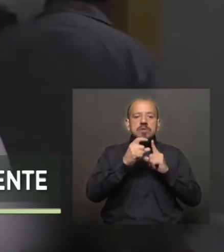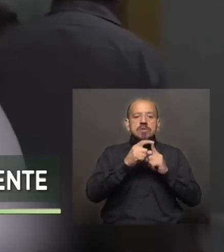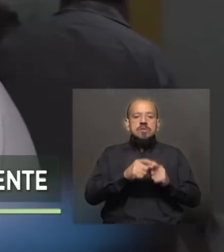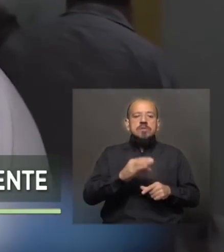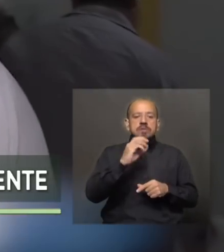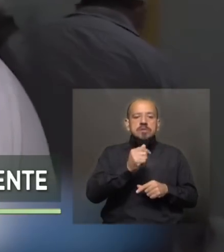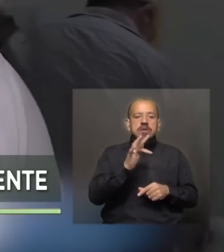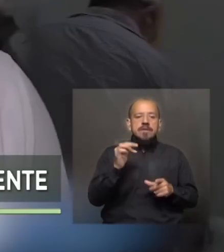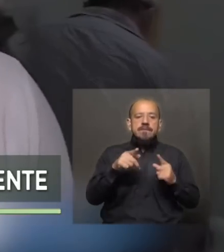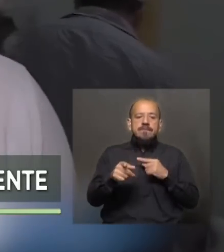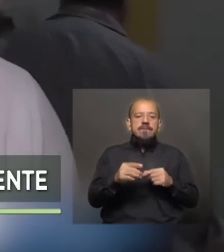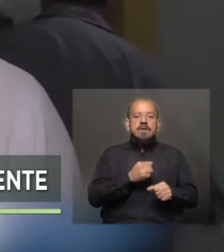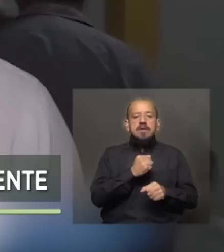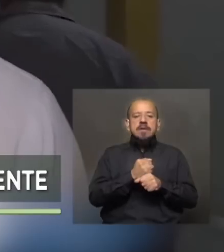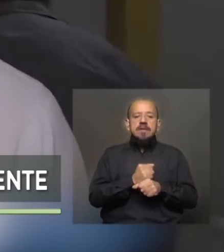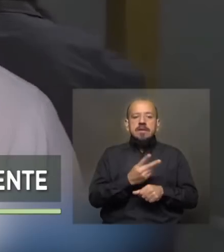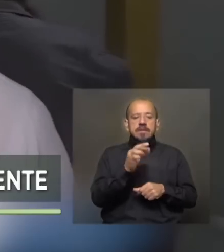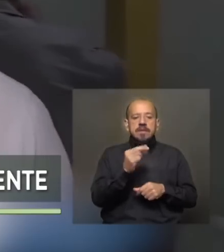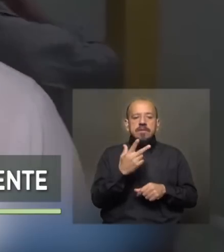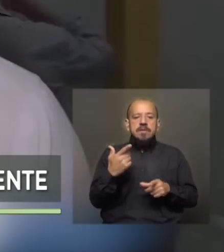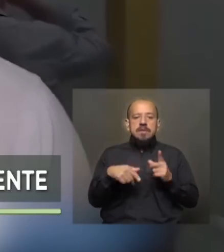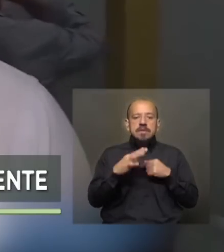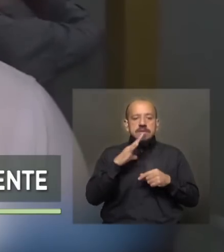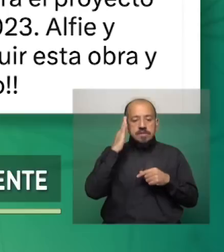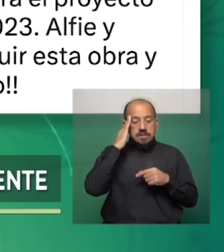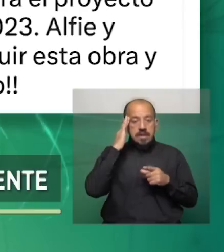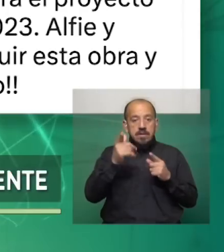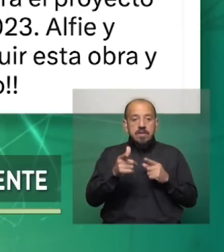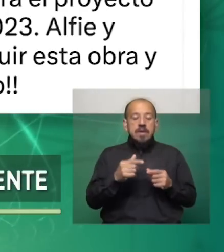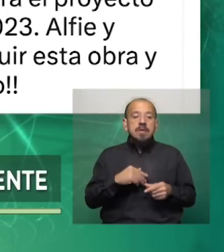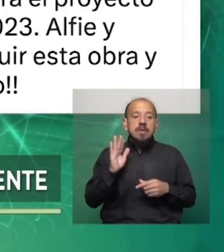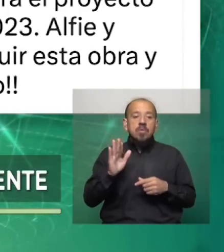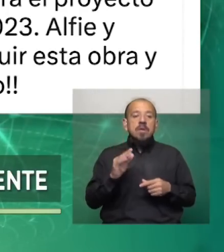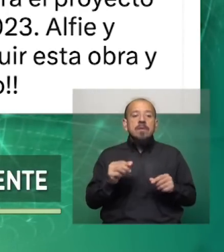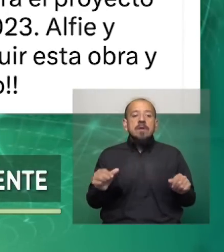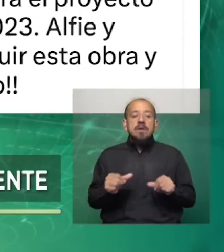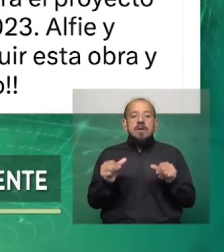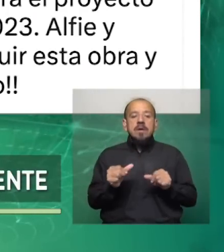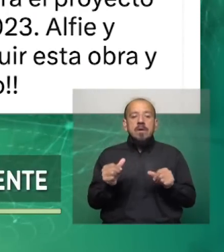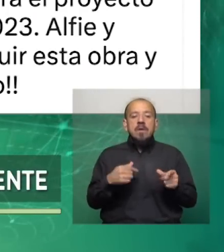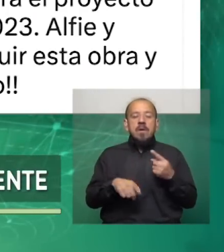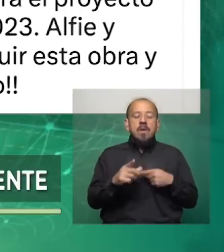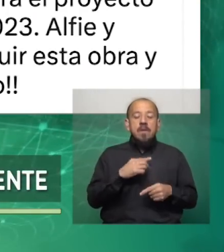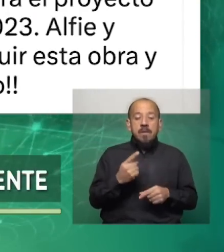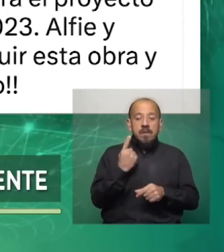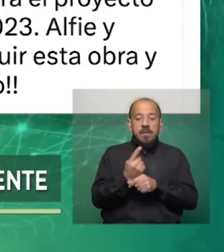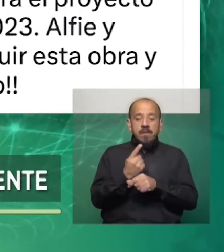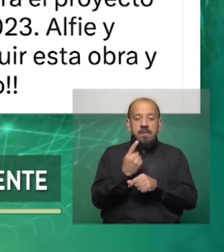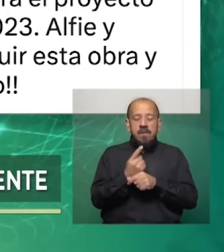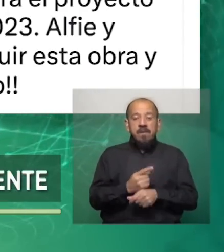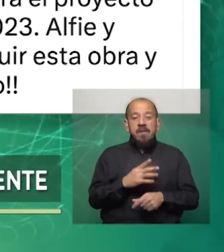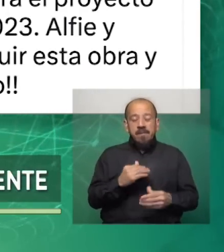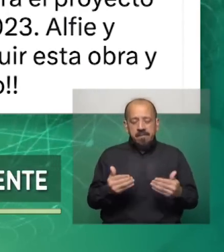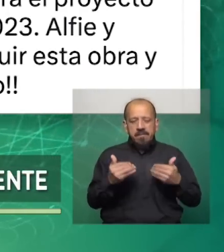hasta junio de 2023 alfie y arve leche lo saben tomar deudas es necesario para construir Esta obra y era el principal motivo para